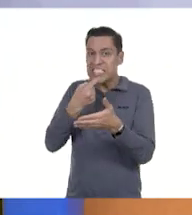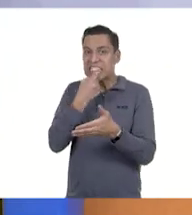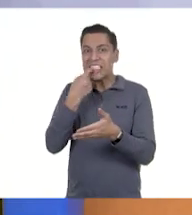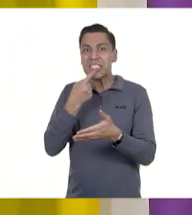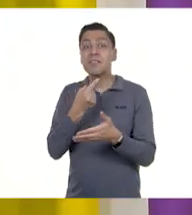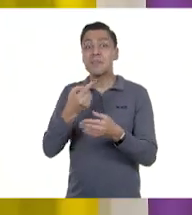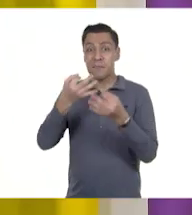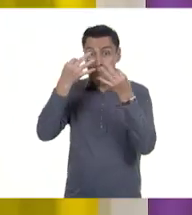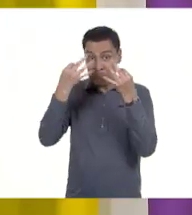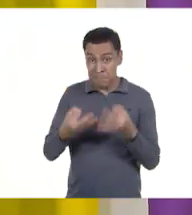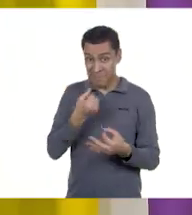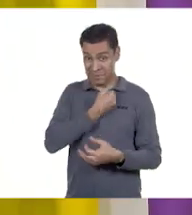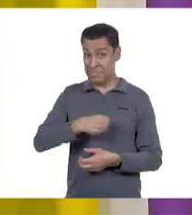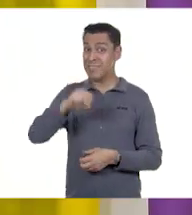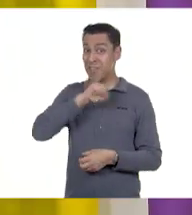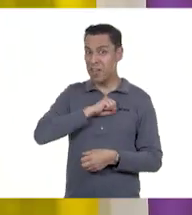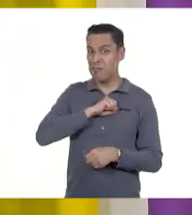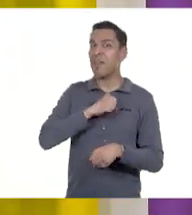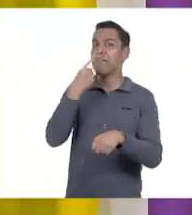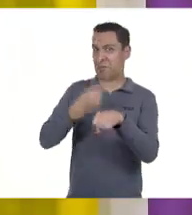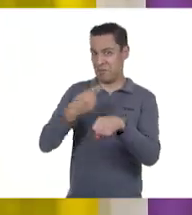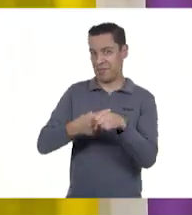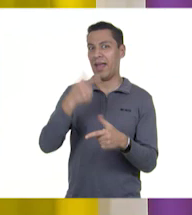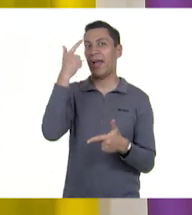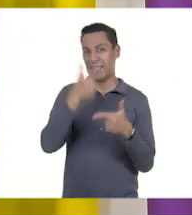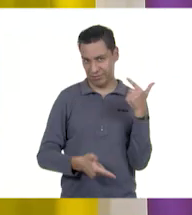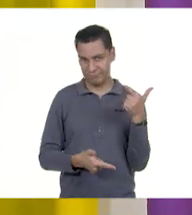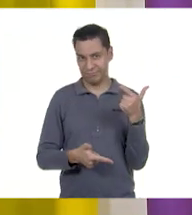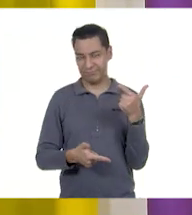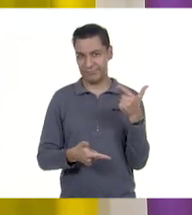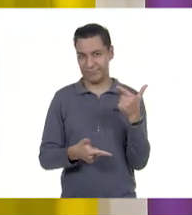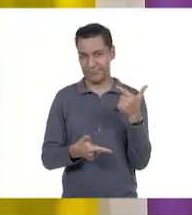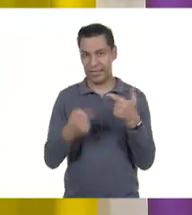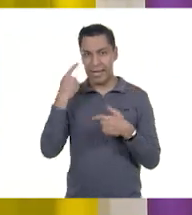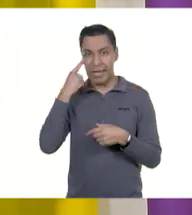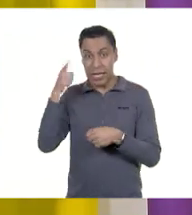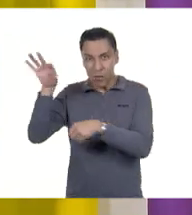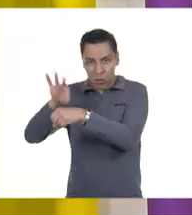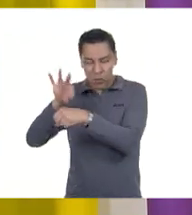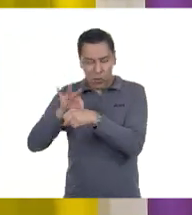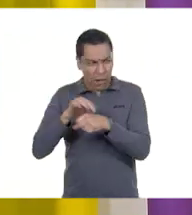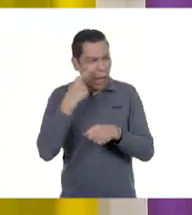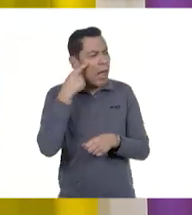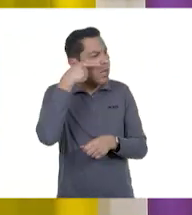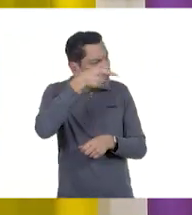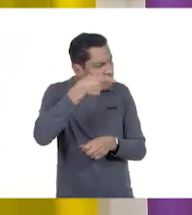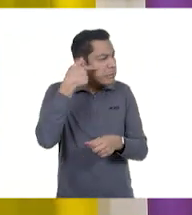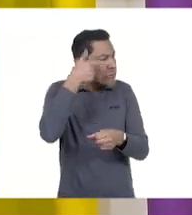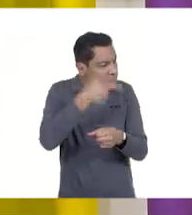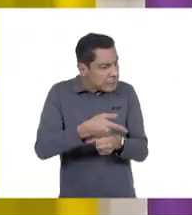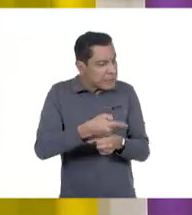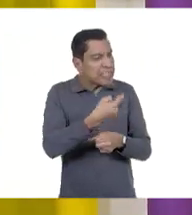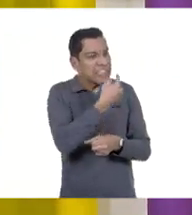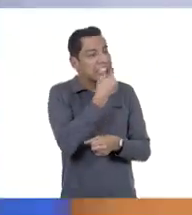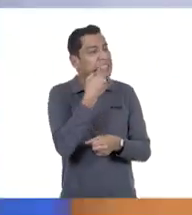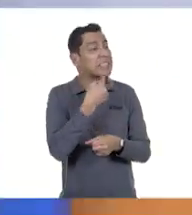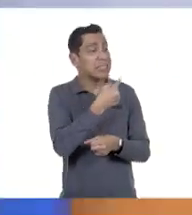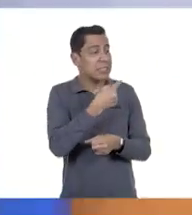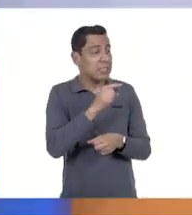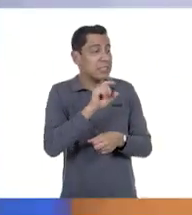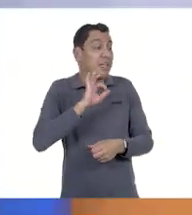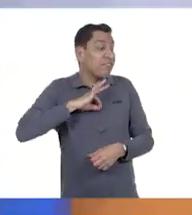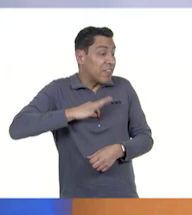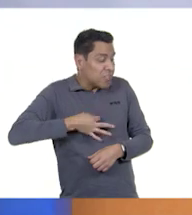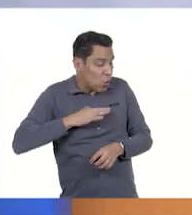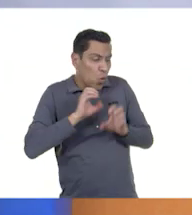de acuerdo? Por supuesto. También los dentistas pueden detectar algo ahí. Ah, mira, estoy viendo que aquí puede pasarte esto. Y entonces nos